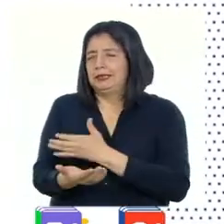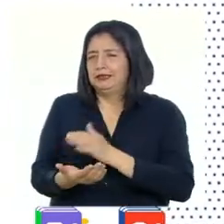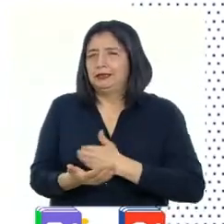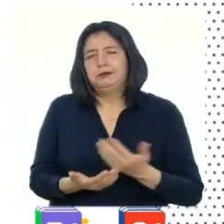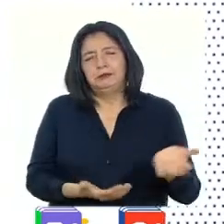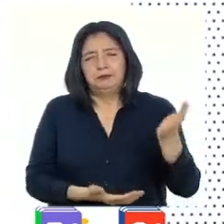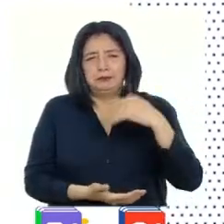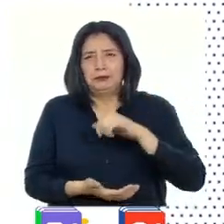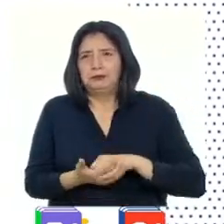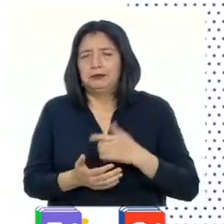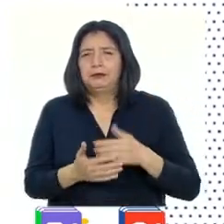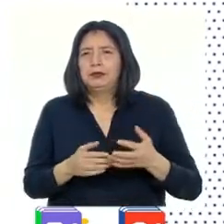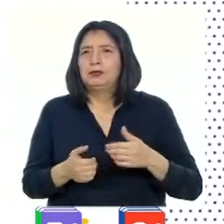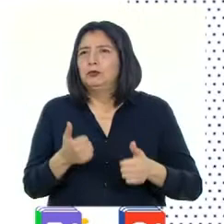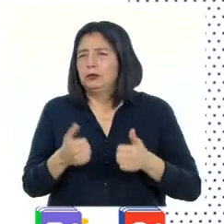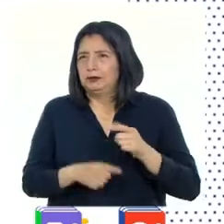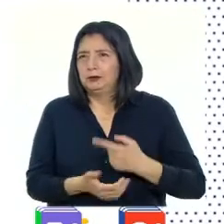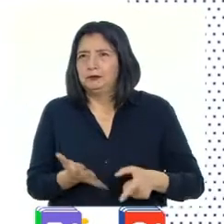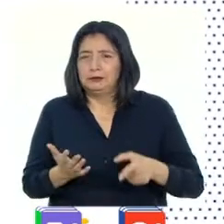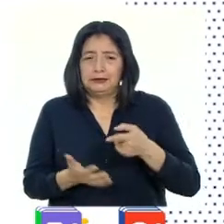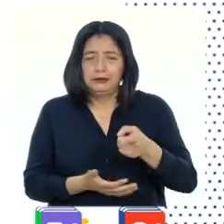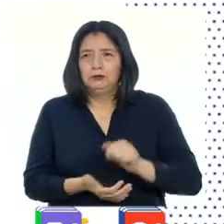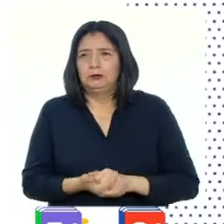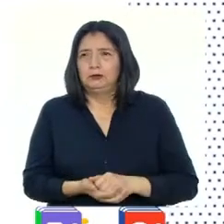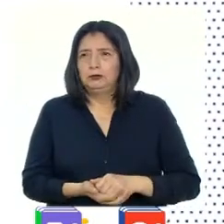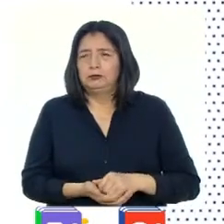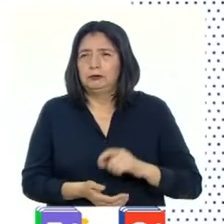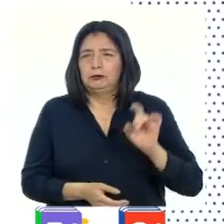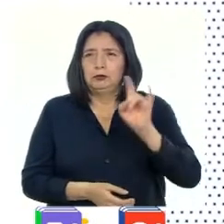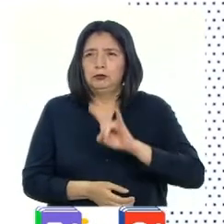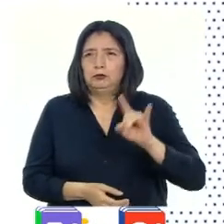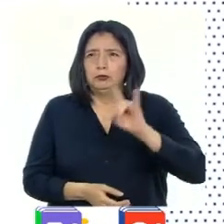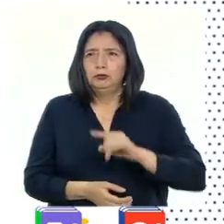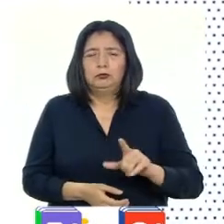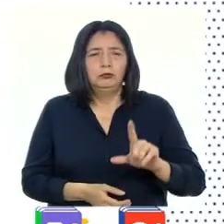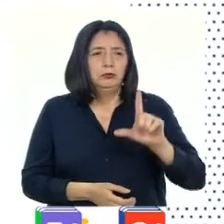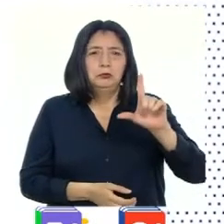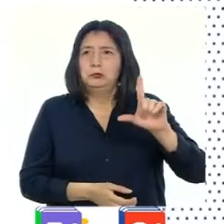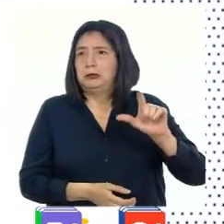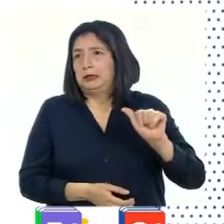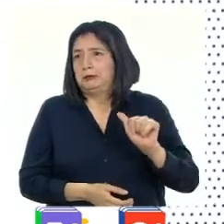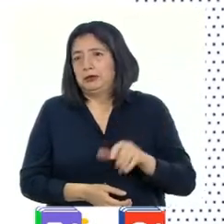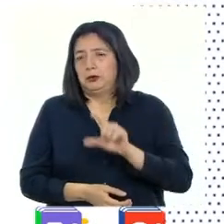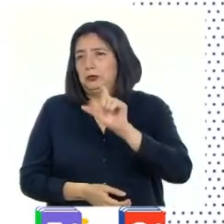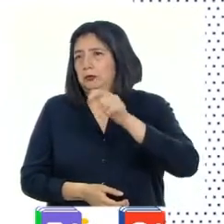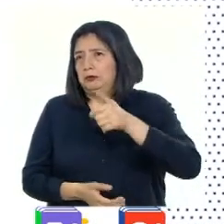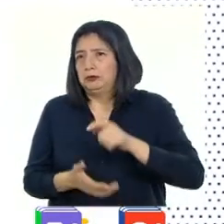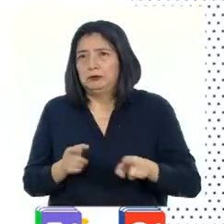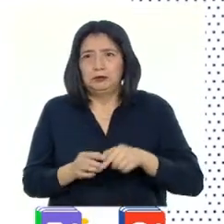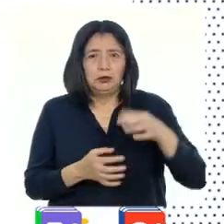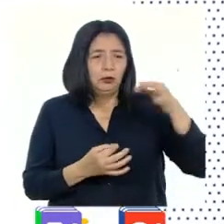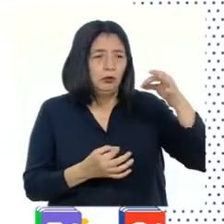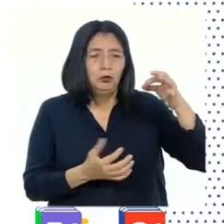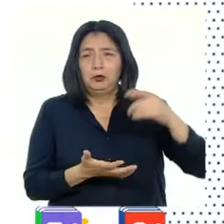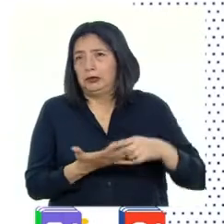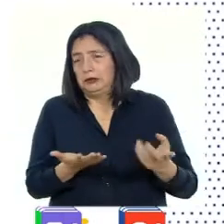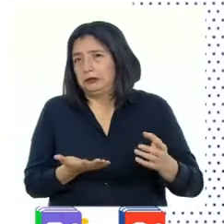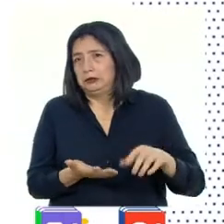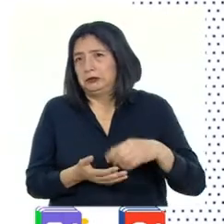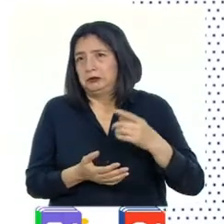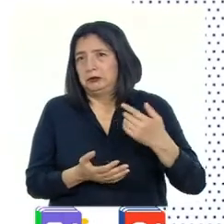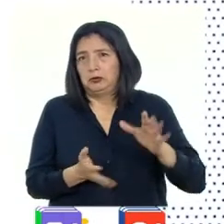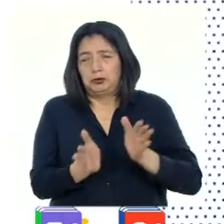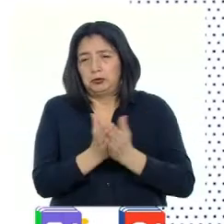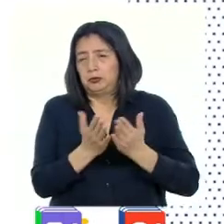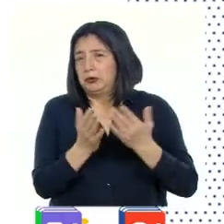que vamos a ver los pasos. Para esta actividad vamos a utilizar un lápiz o un lapicero. También hojas de reuso u hojas de tu